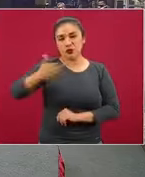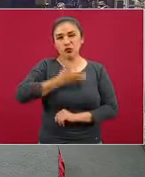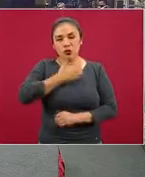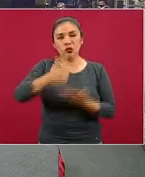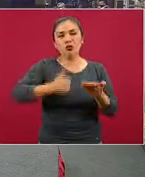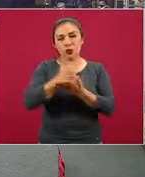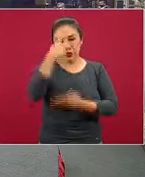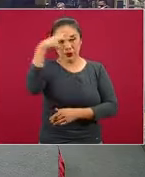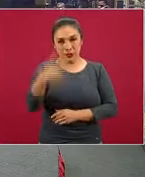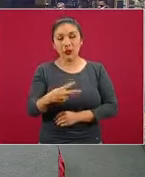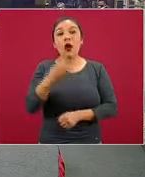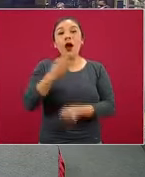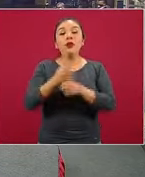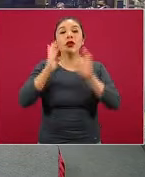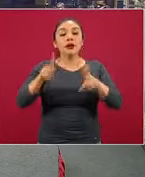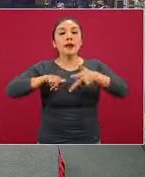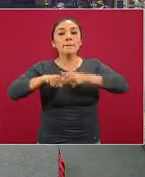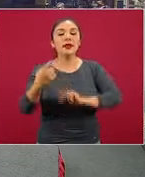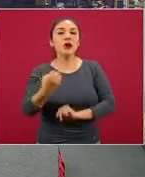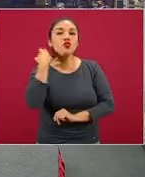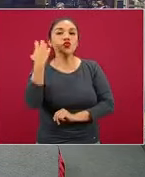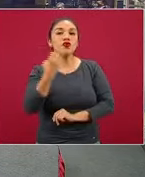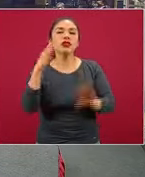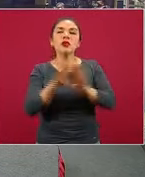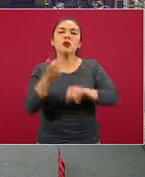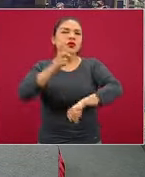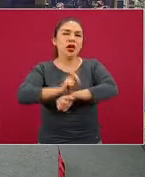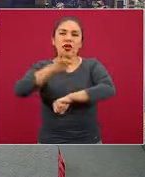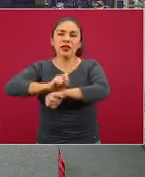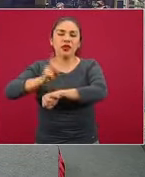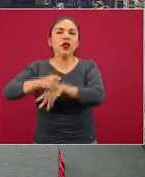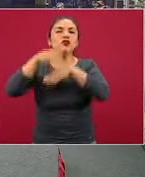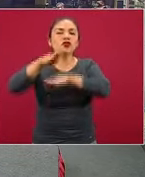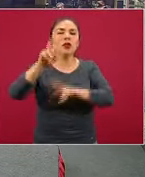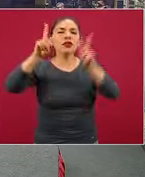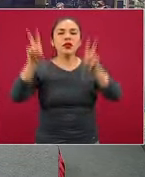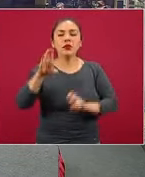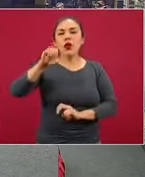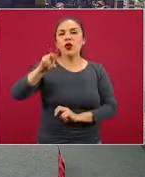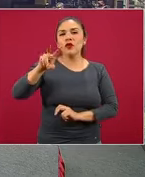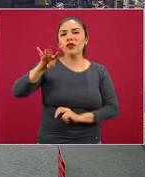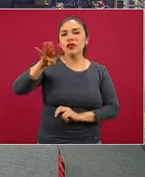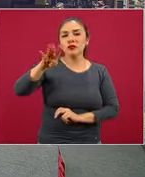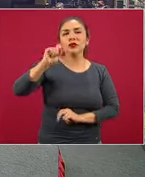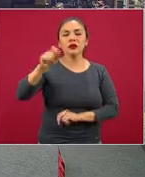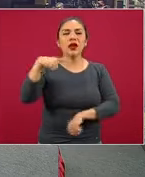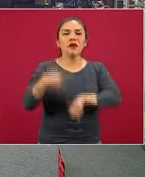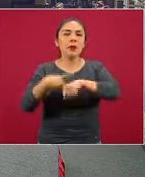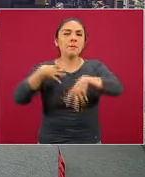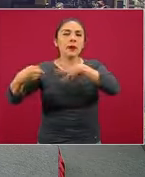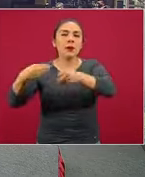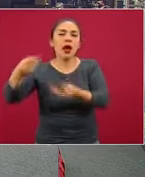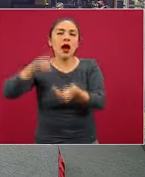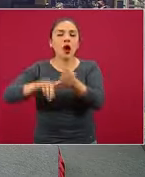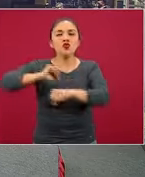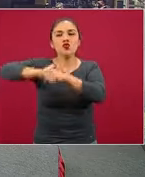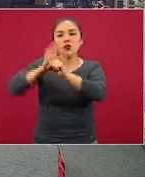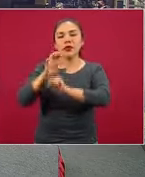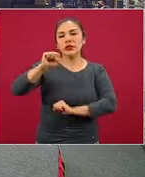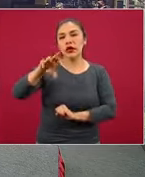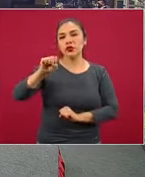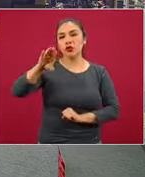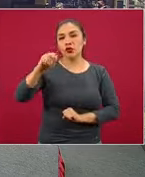la Ciudad de México, y vamos a iniciar la conferencia de prensa diaria sobre COVID-19, la epidemia causada por el coronavirus